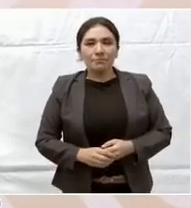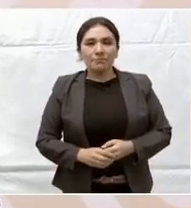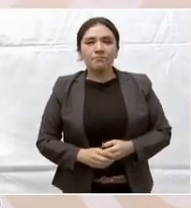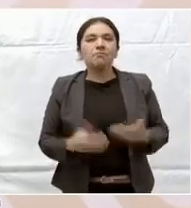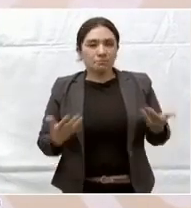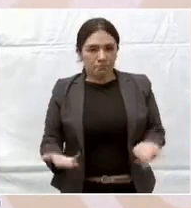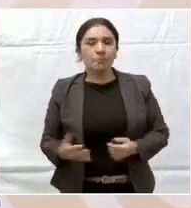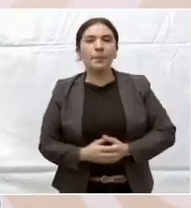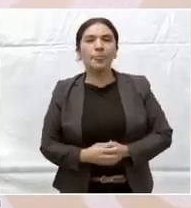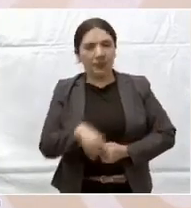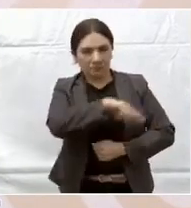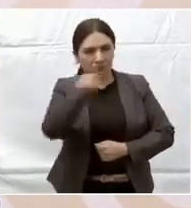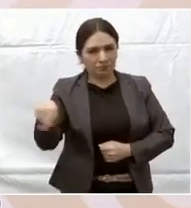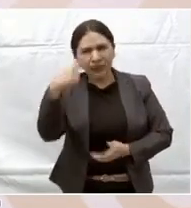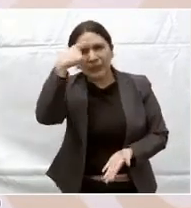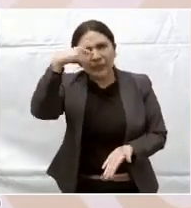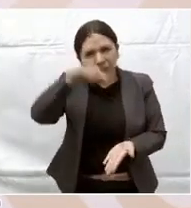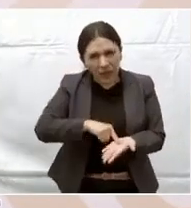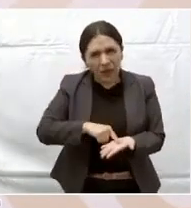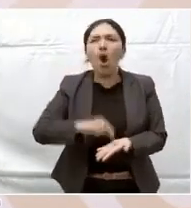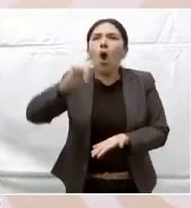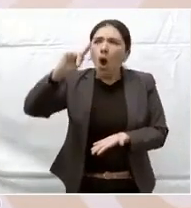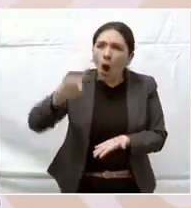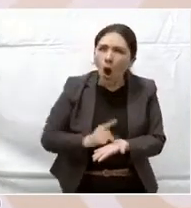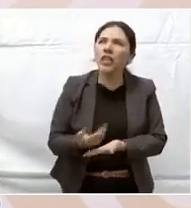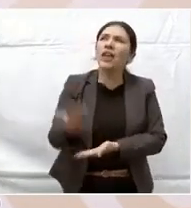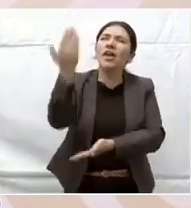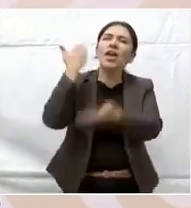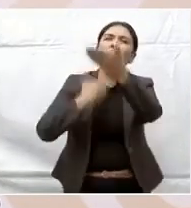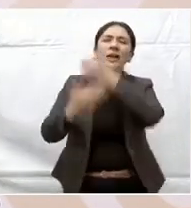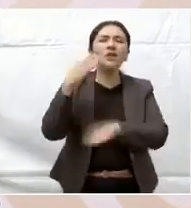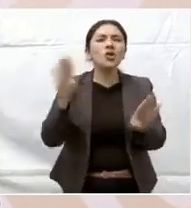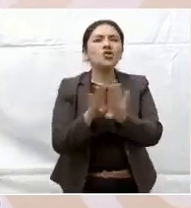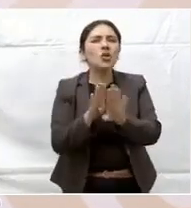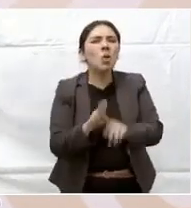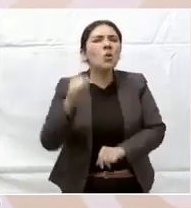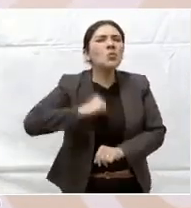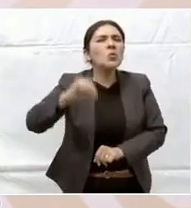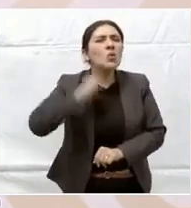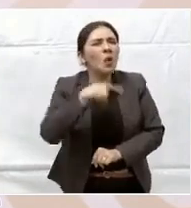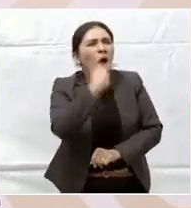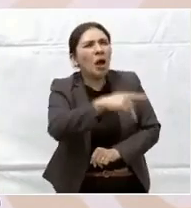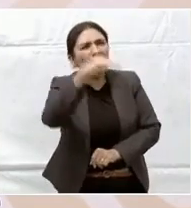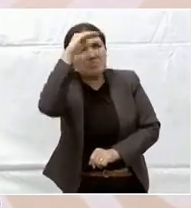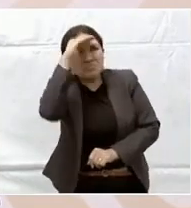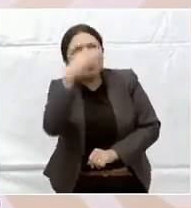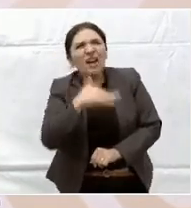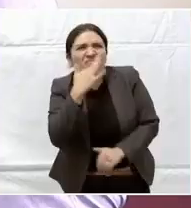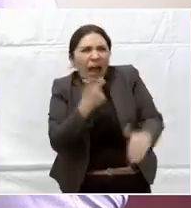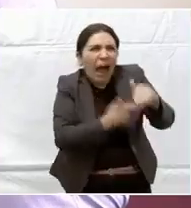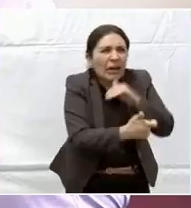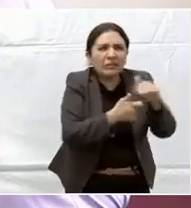¿Ustedes creen que van a regresar los retrógradas, conservadores, corruptos?